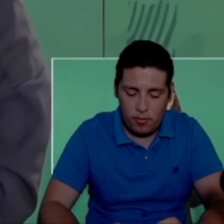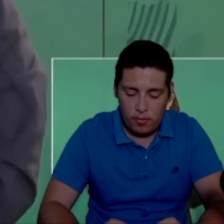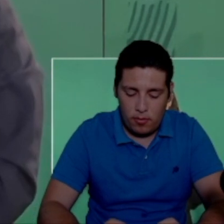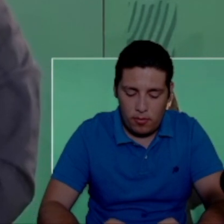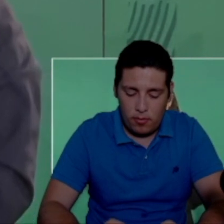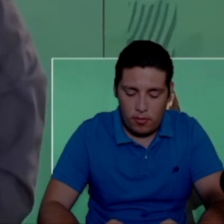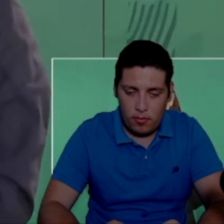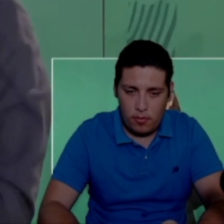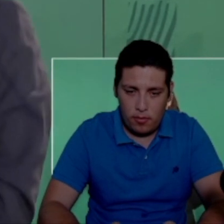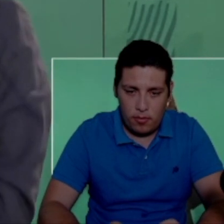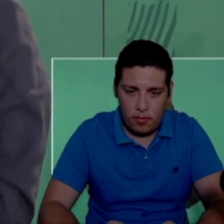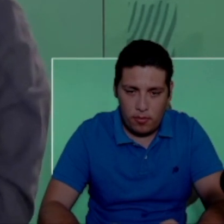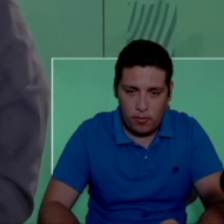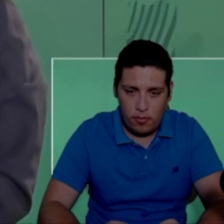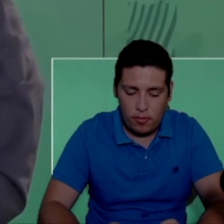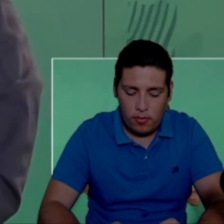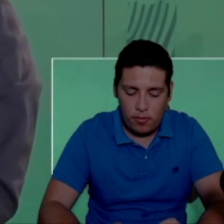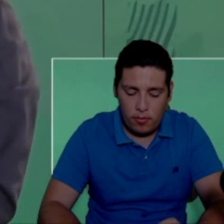Y